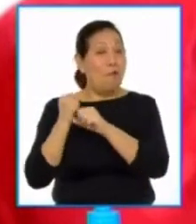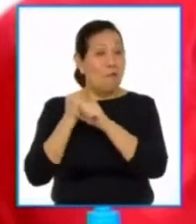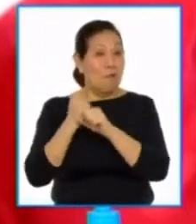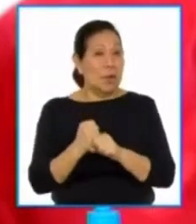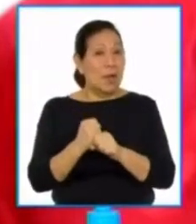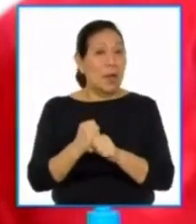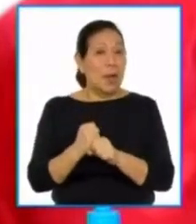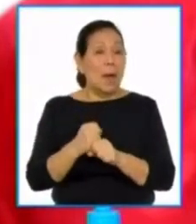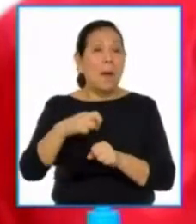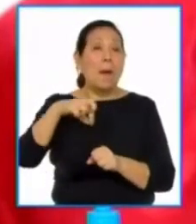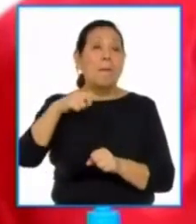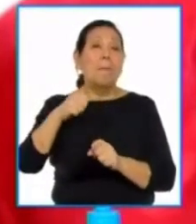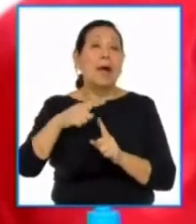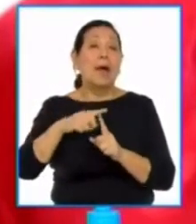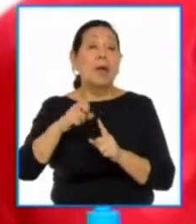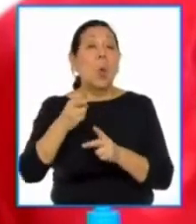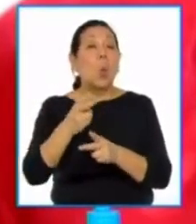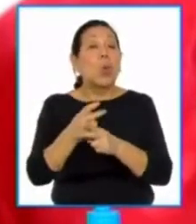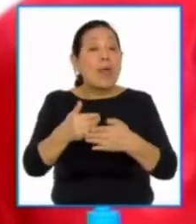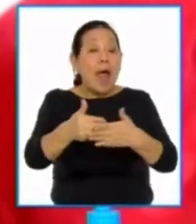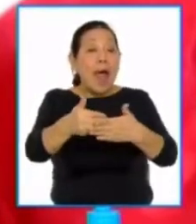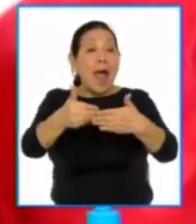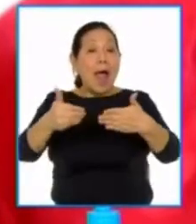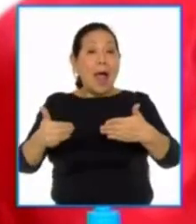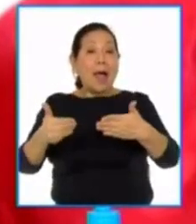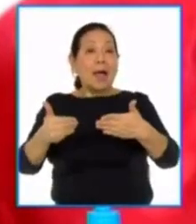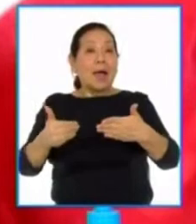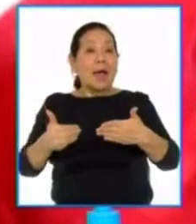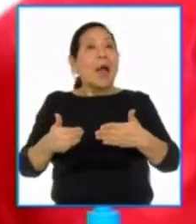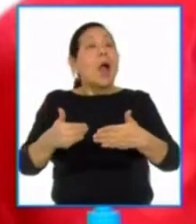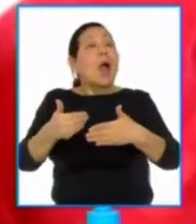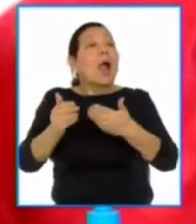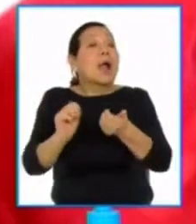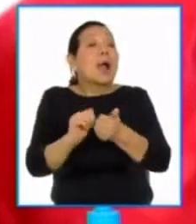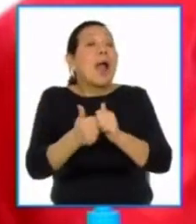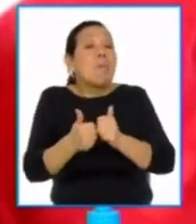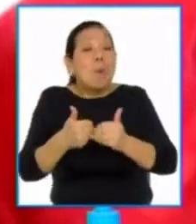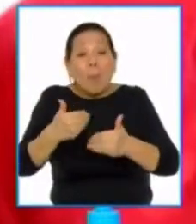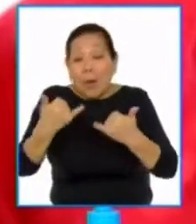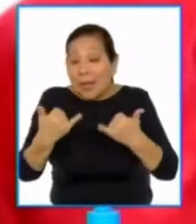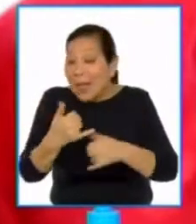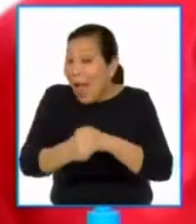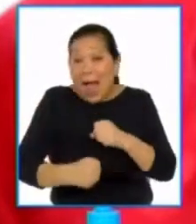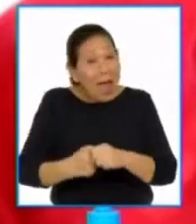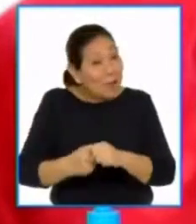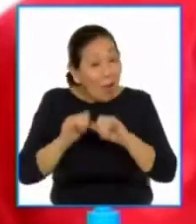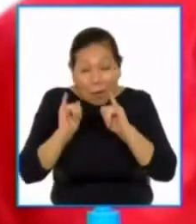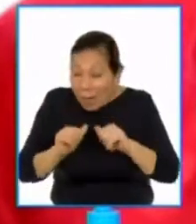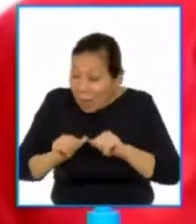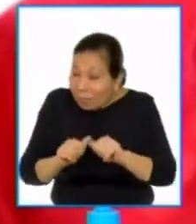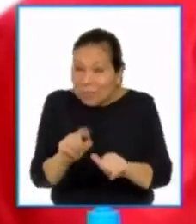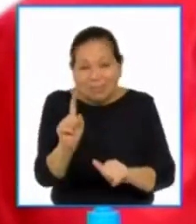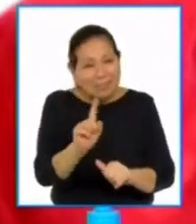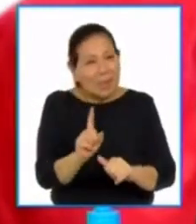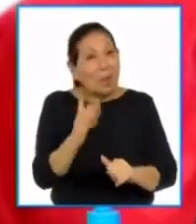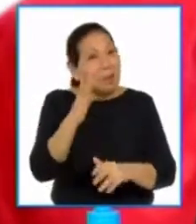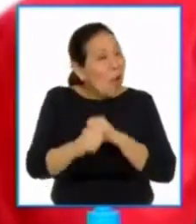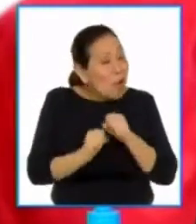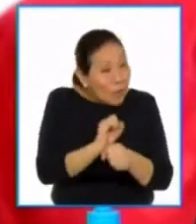fortalecimiento patrimonial preventivo y transitorio. Es por este año. No creo que tengamos pandemia